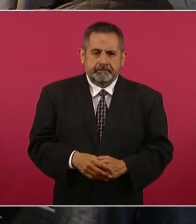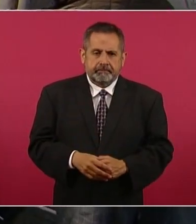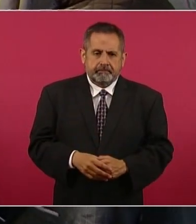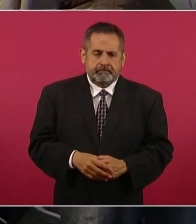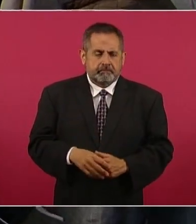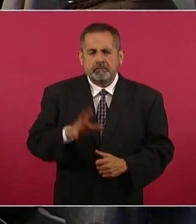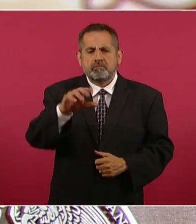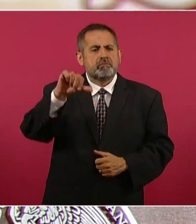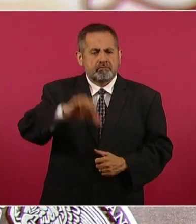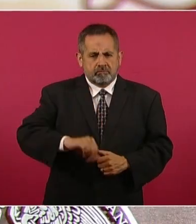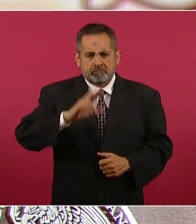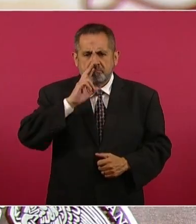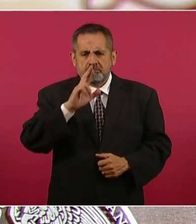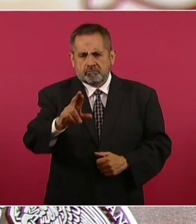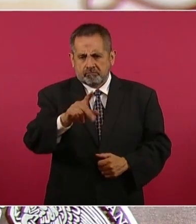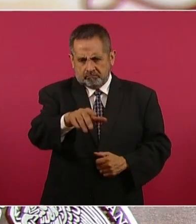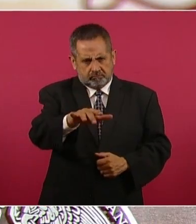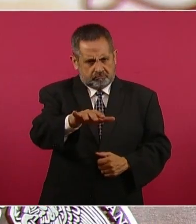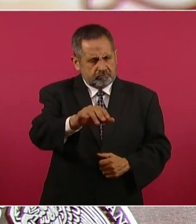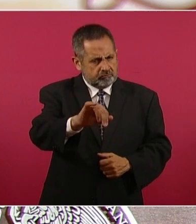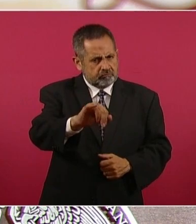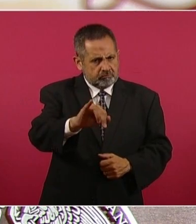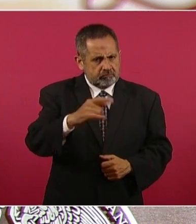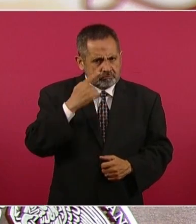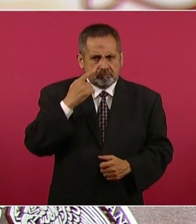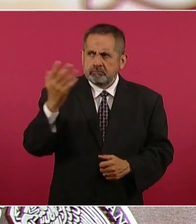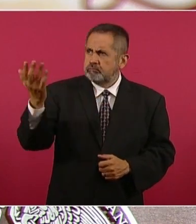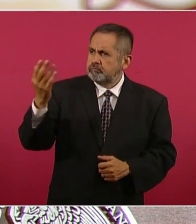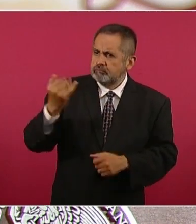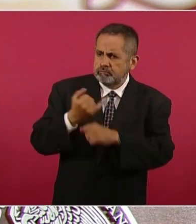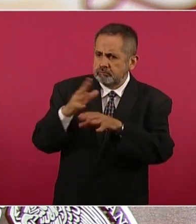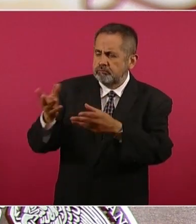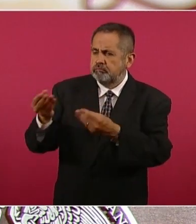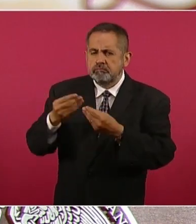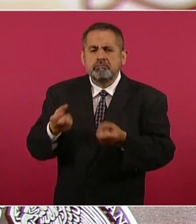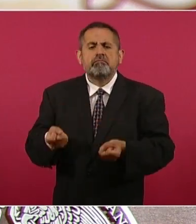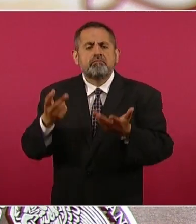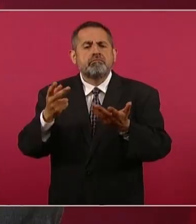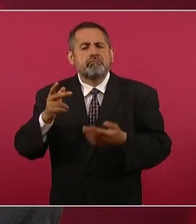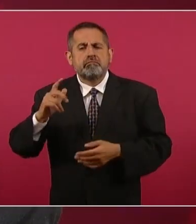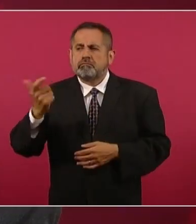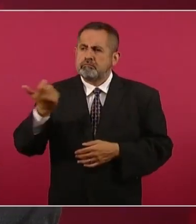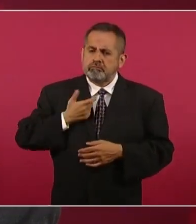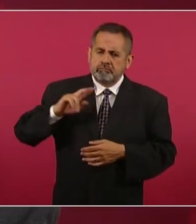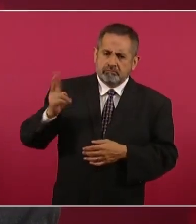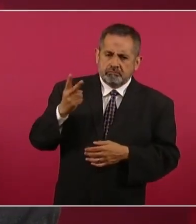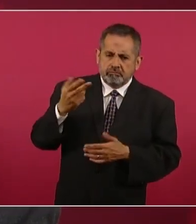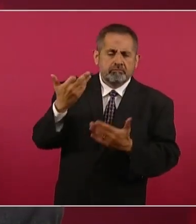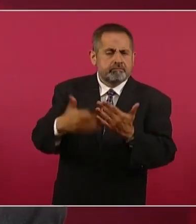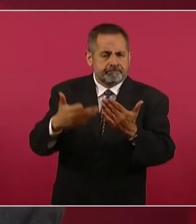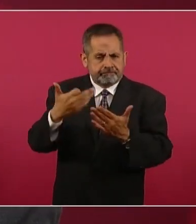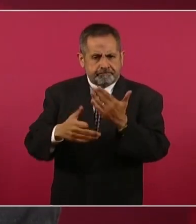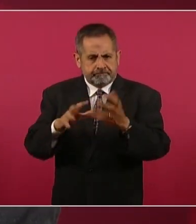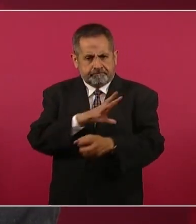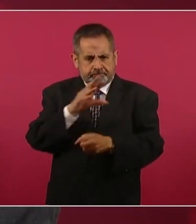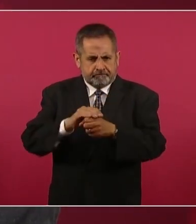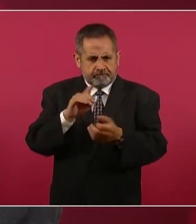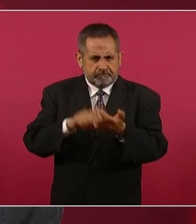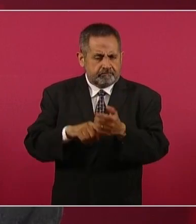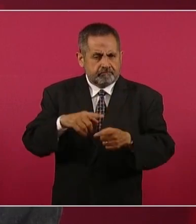Sí, no, hoy mismo vamos a darles la información de cuántos reembolsos están pendientes en el caso